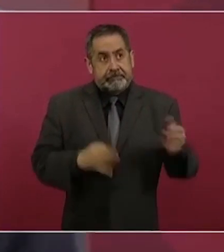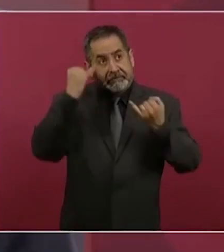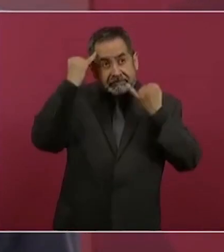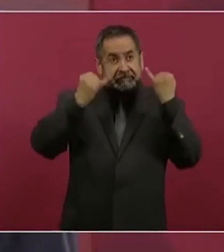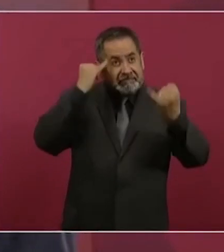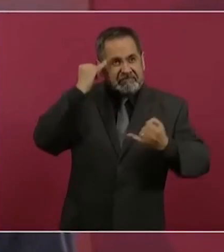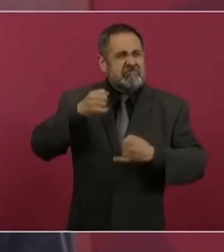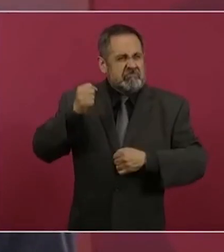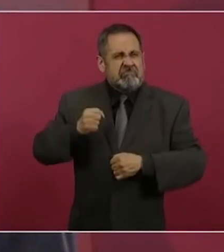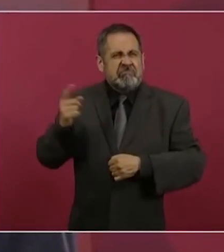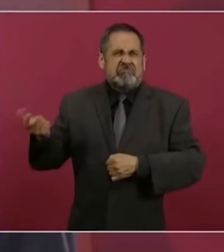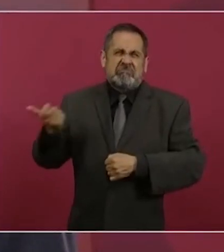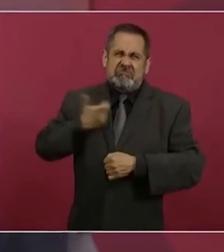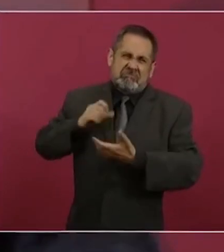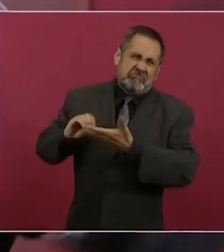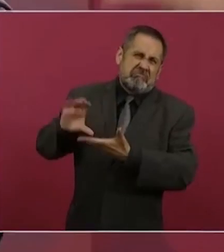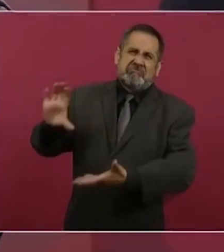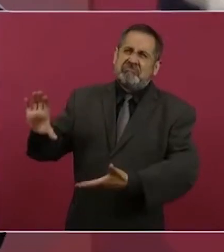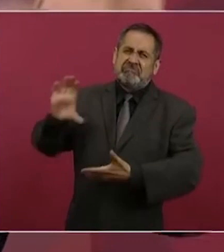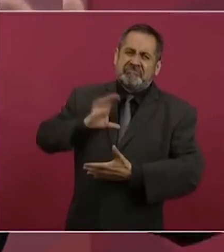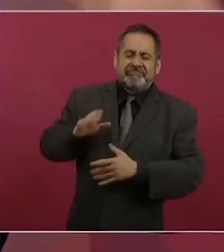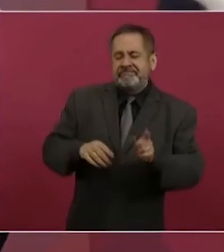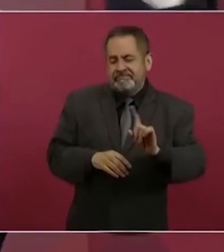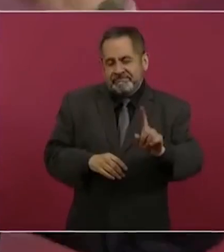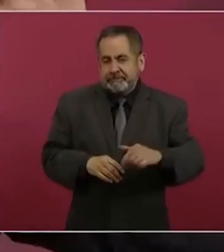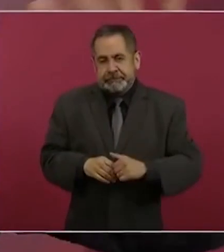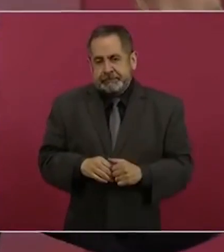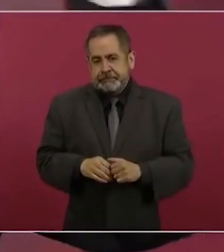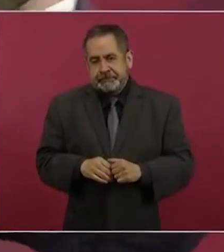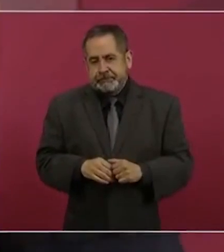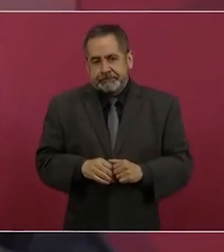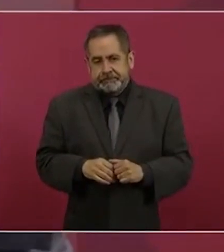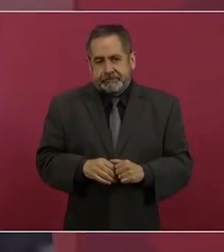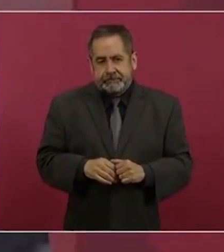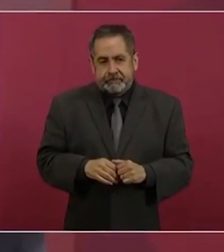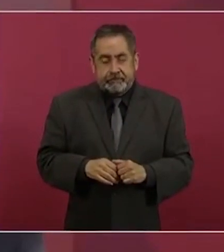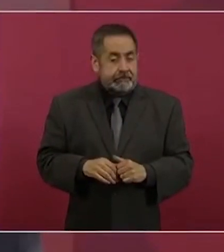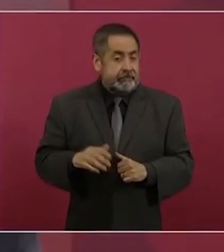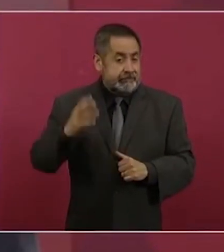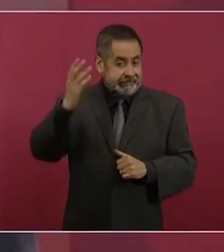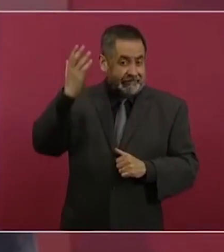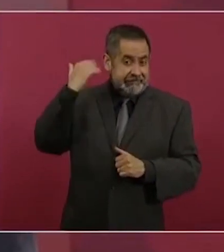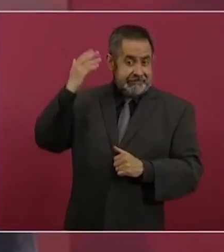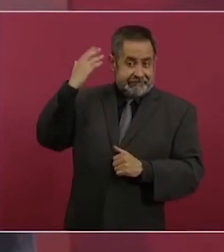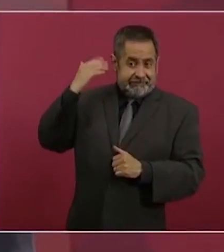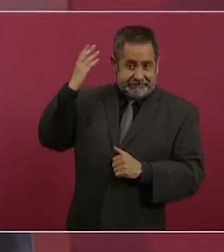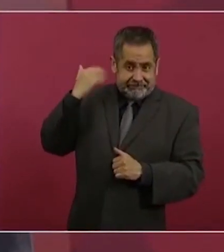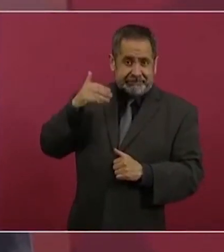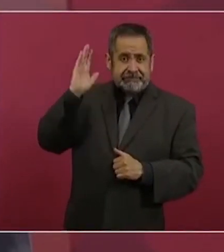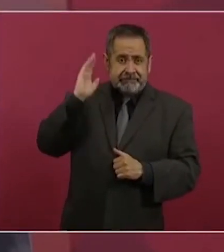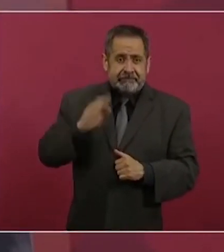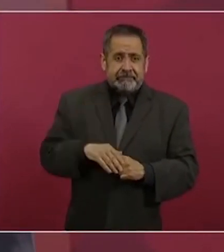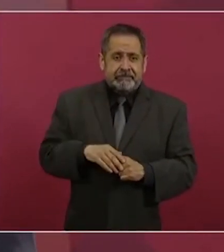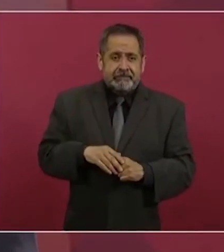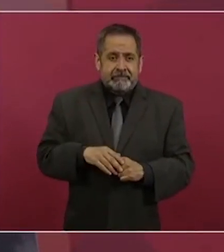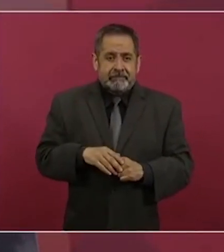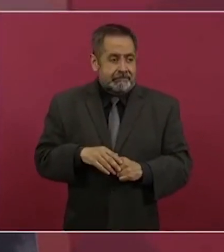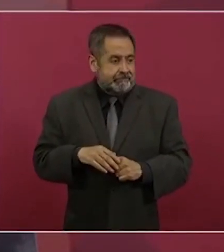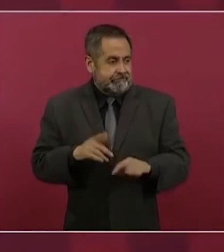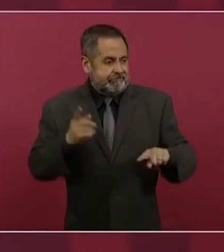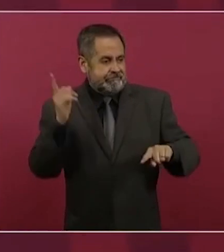ilusiones, porque antes no se recurría a la expropiación